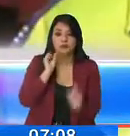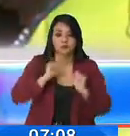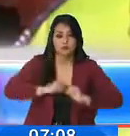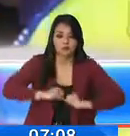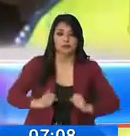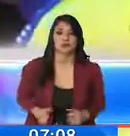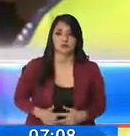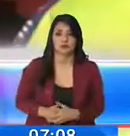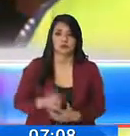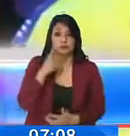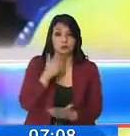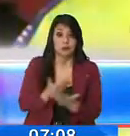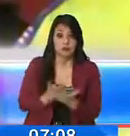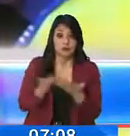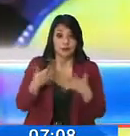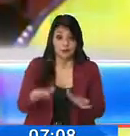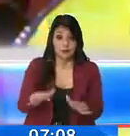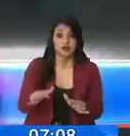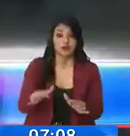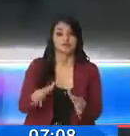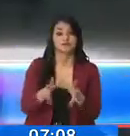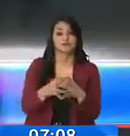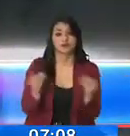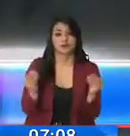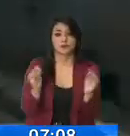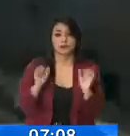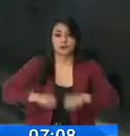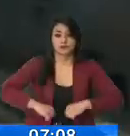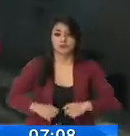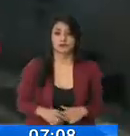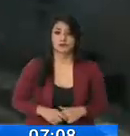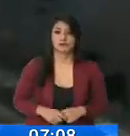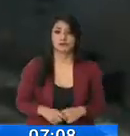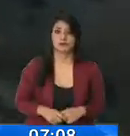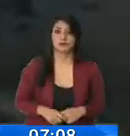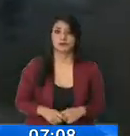Con la prueba respectiva se saca todo eso. Informó Julio César Saona.